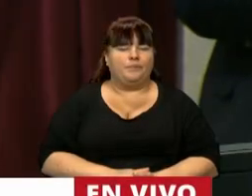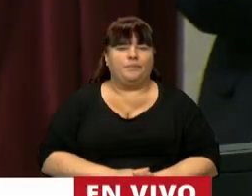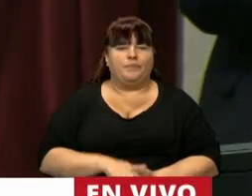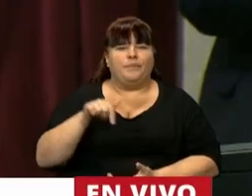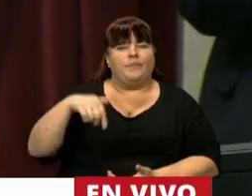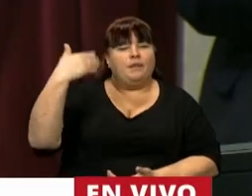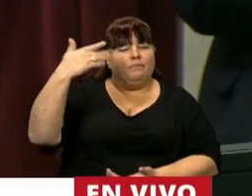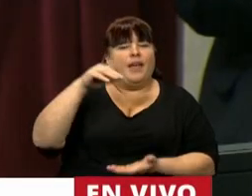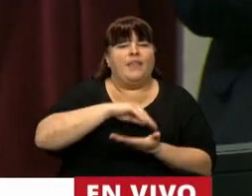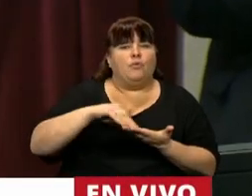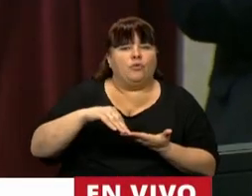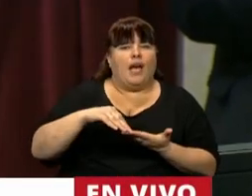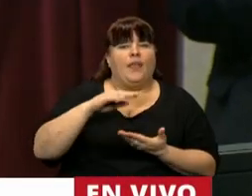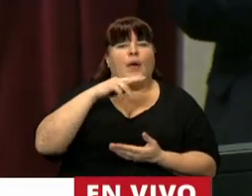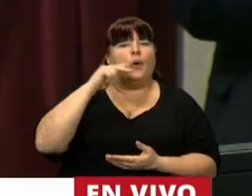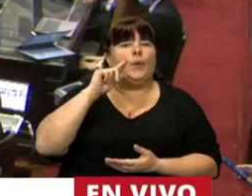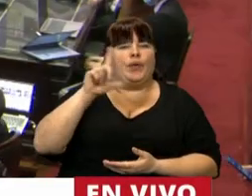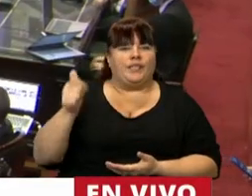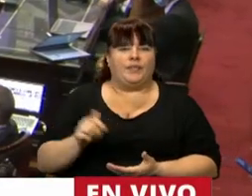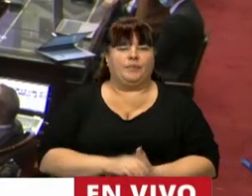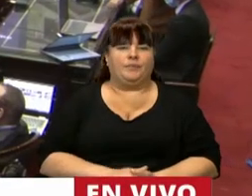Tiene la palabra la diputada Natalia Villa.